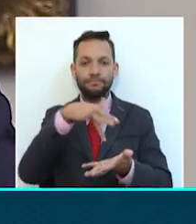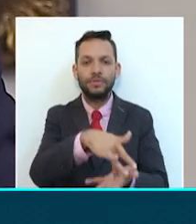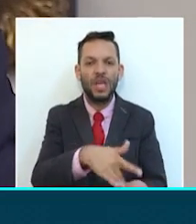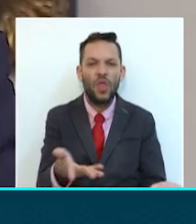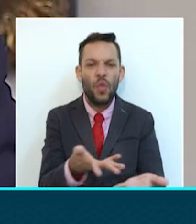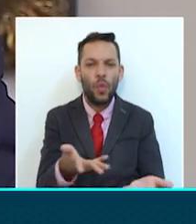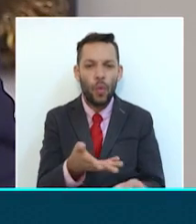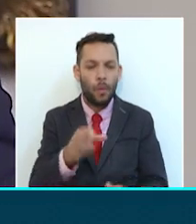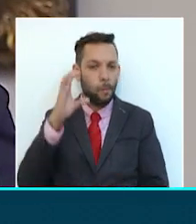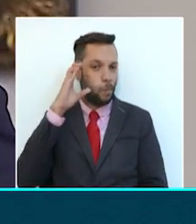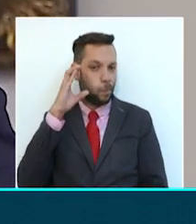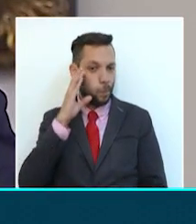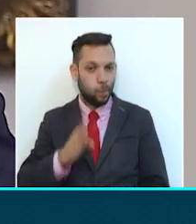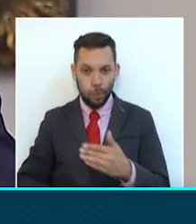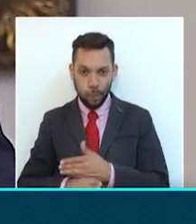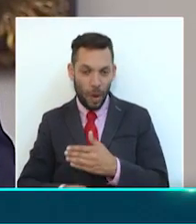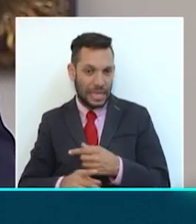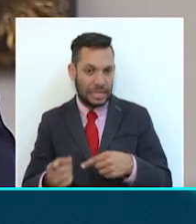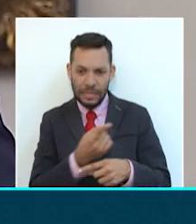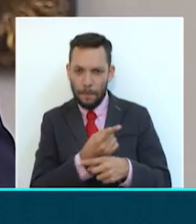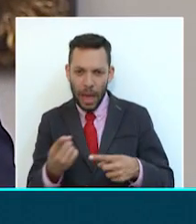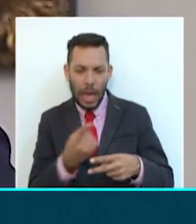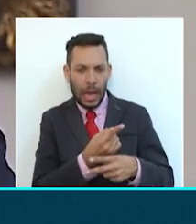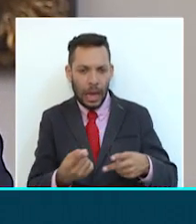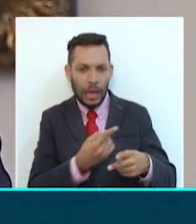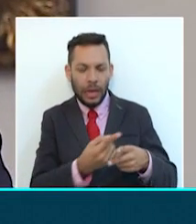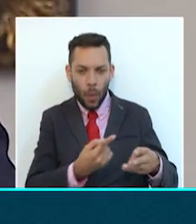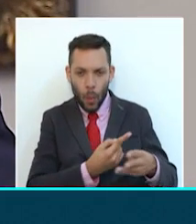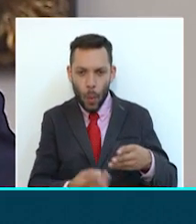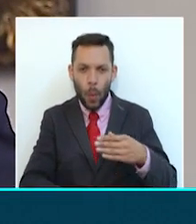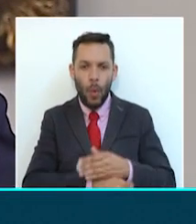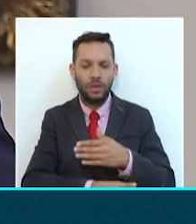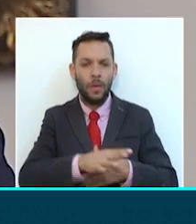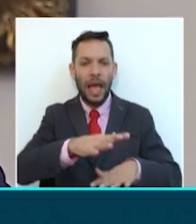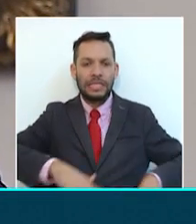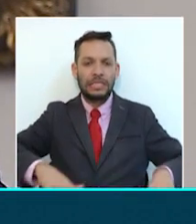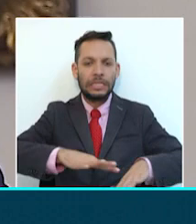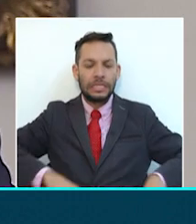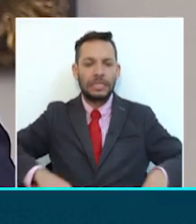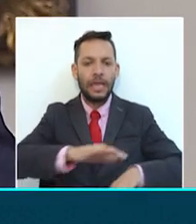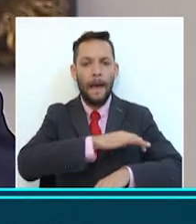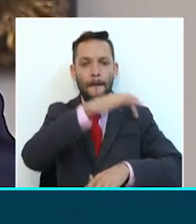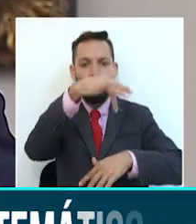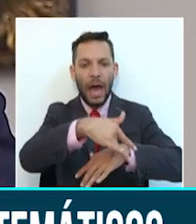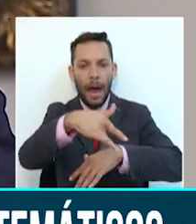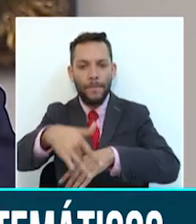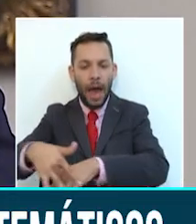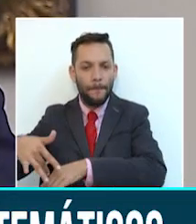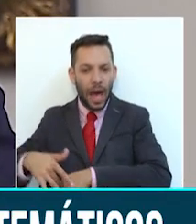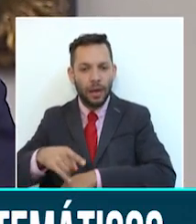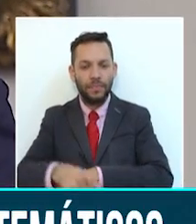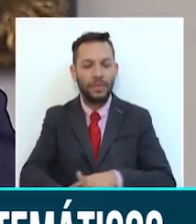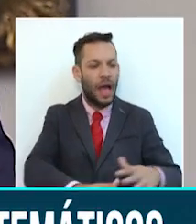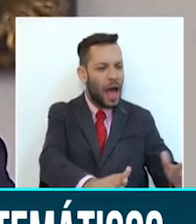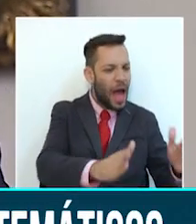en los próximos días, semanas, y llevarlo a los territorios y que tenga un proceso de conclusión de la etapa de